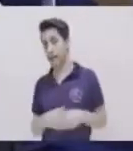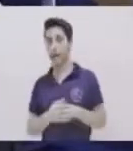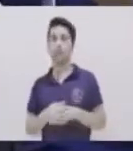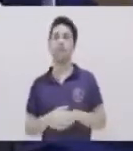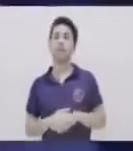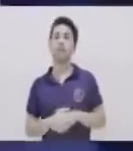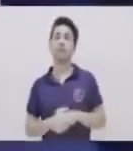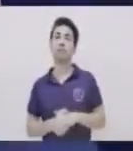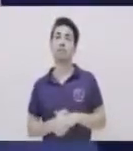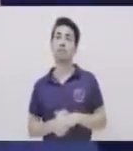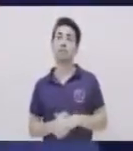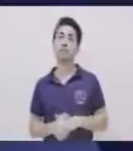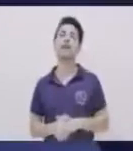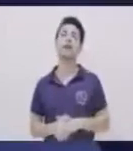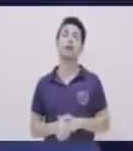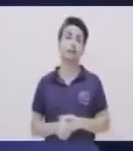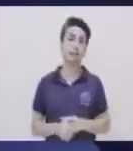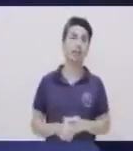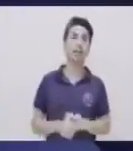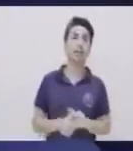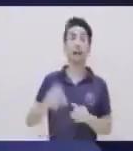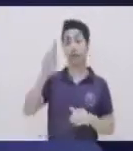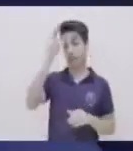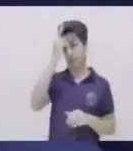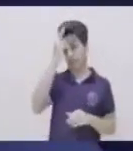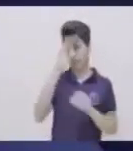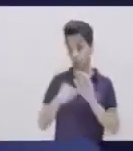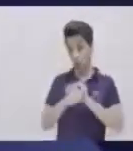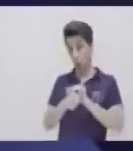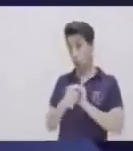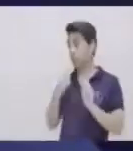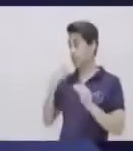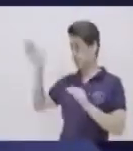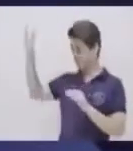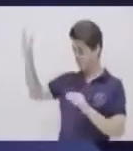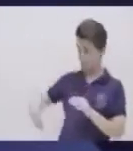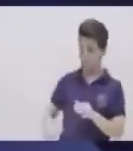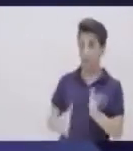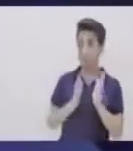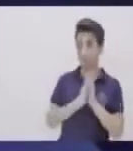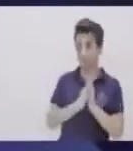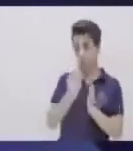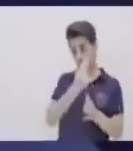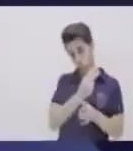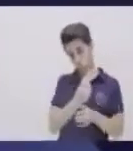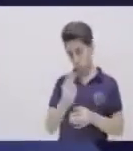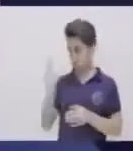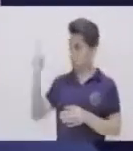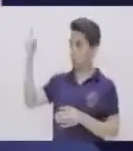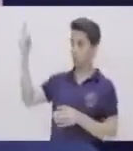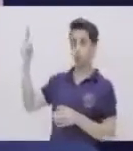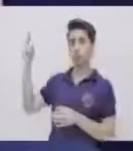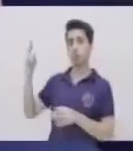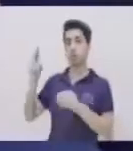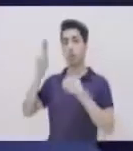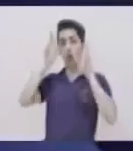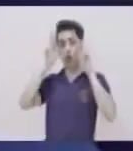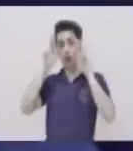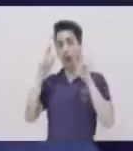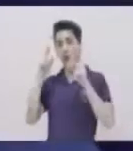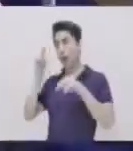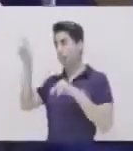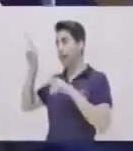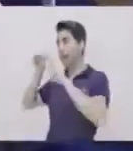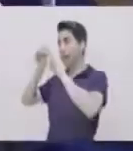tierra. El rey dragón llamó a la tortuga, le ordenó que fuera con la liebre a